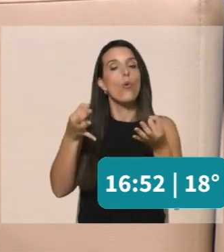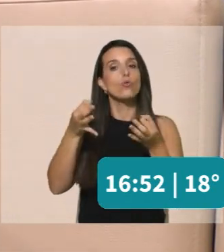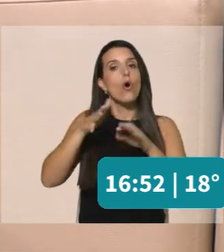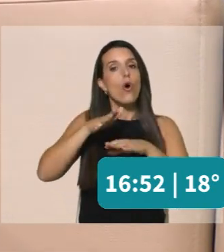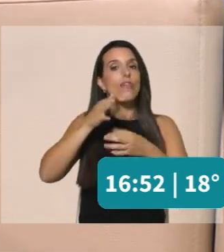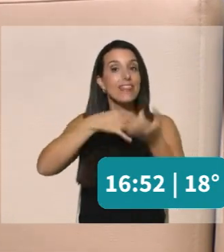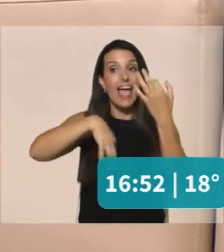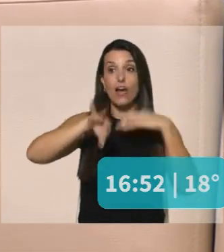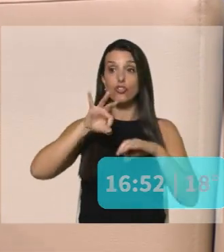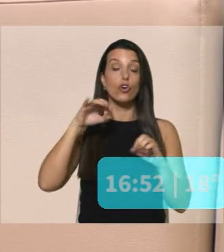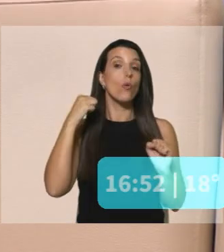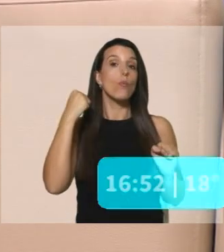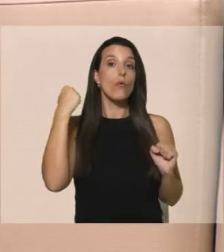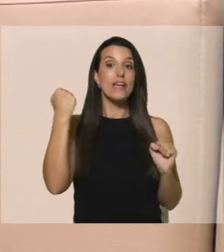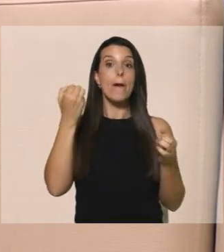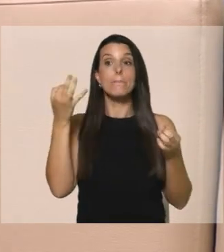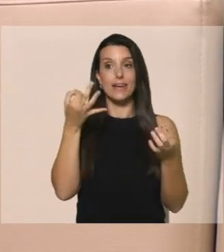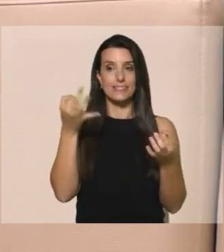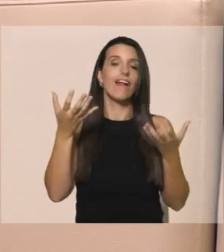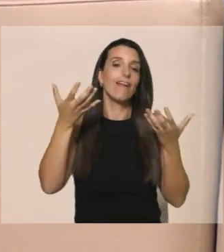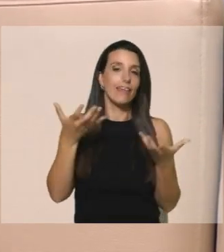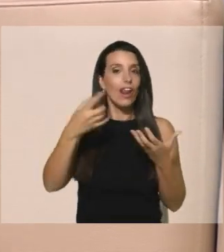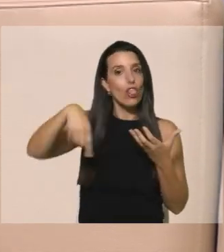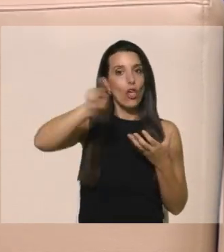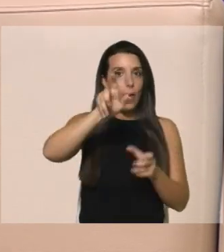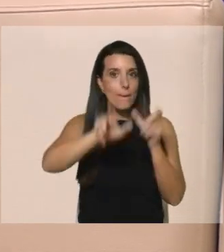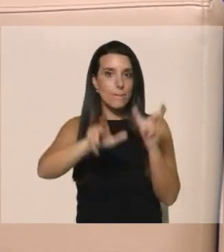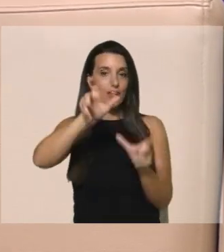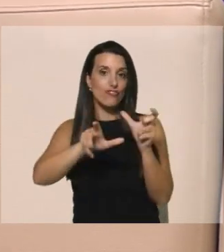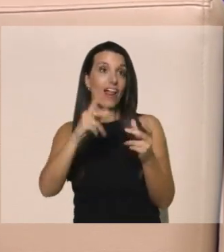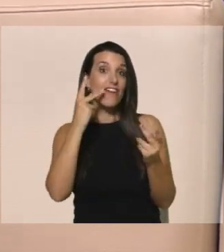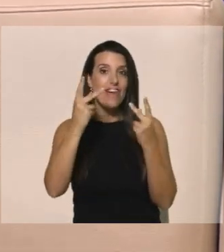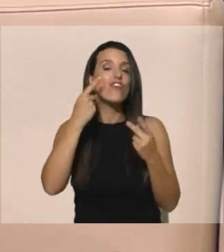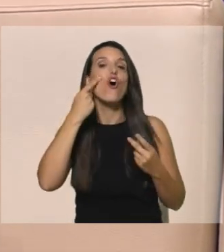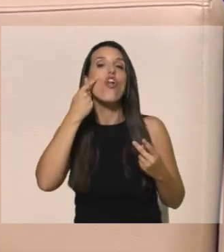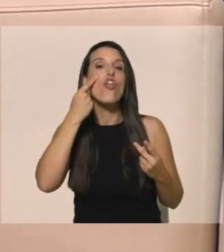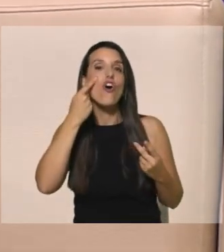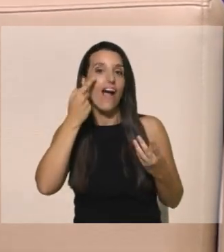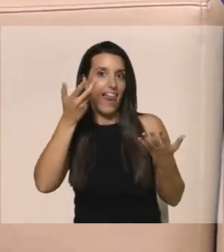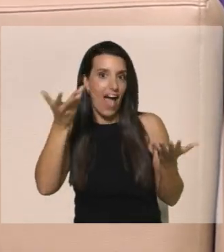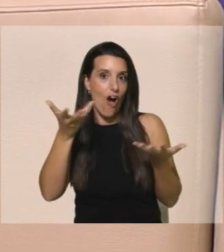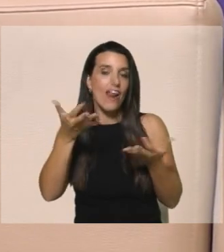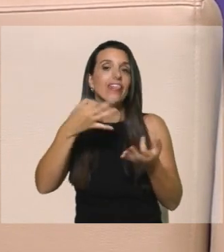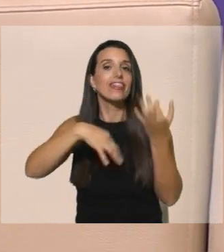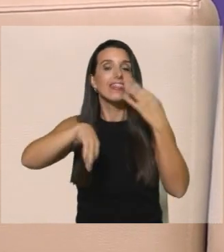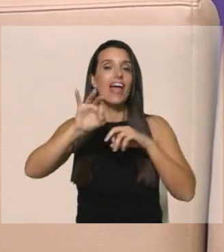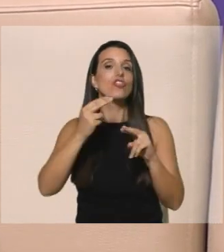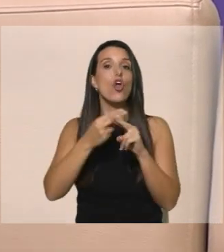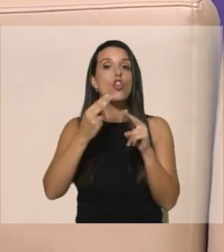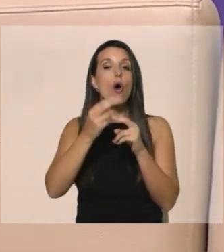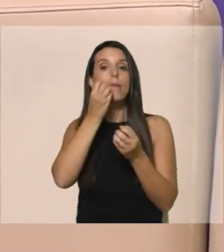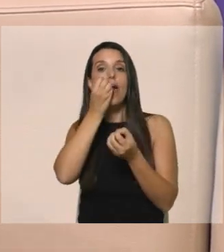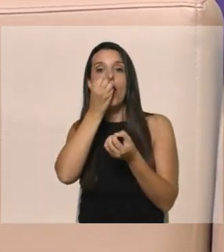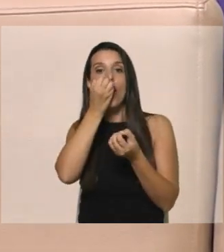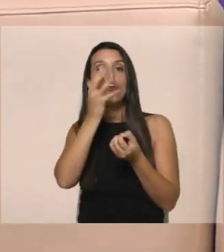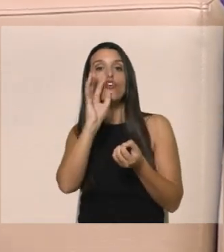de teatro muy especial y queremos que todos los televidentes del living puedan conocer más de ella. Estamos hablando de Las Rosas de Luisa y